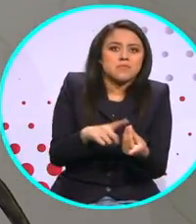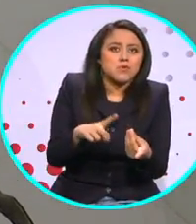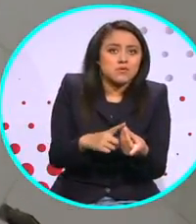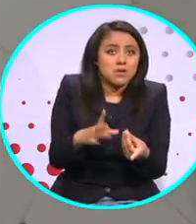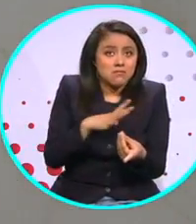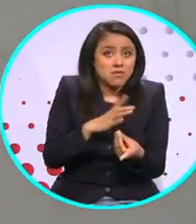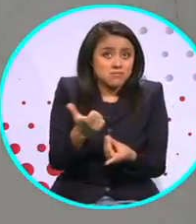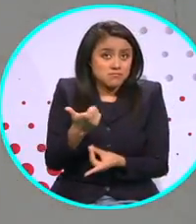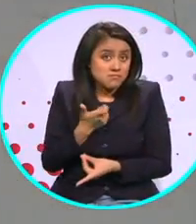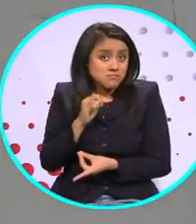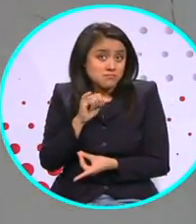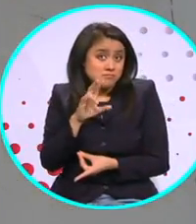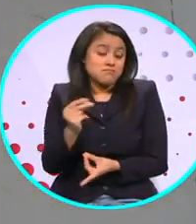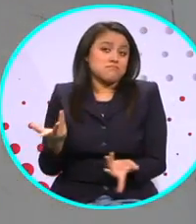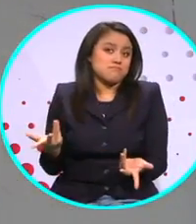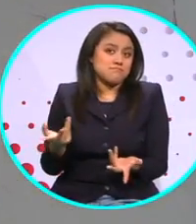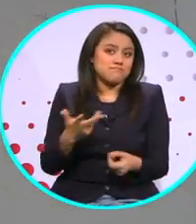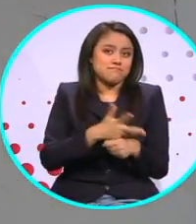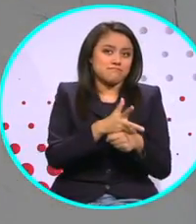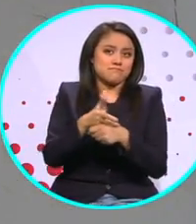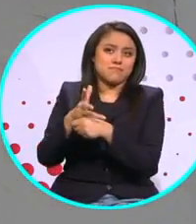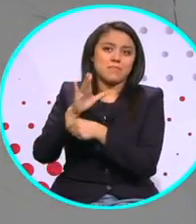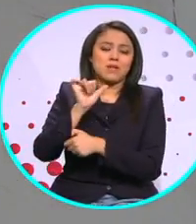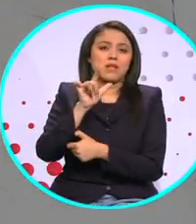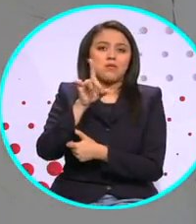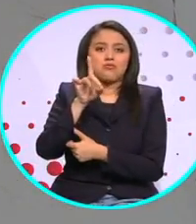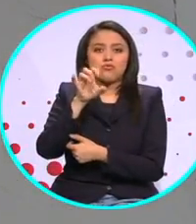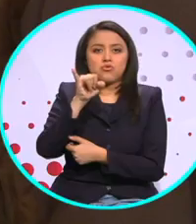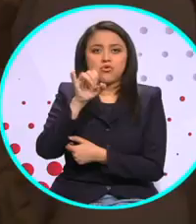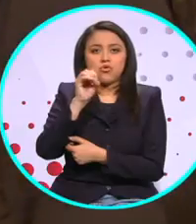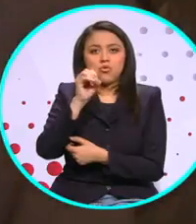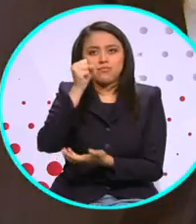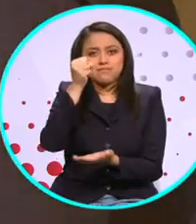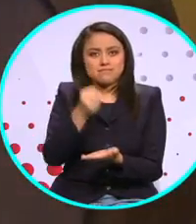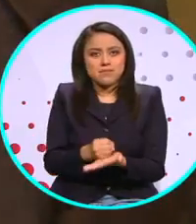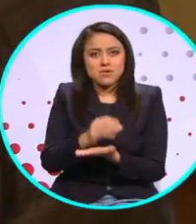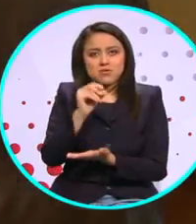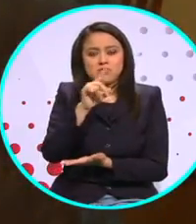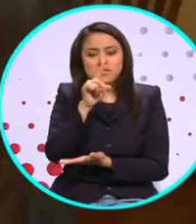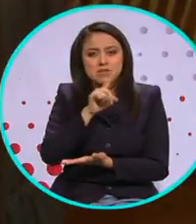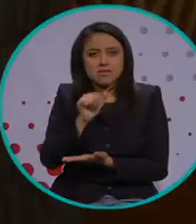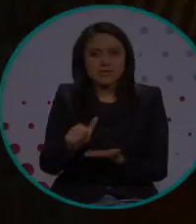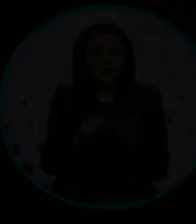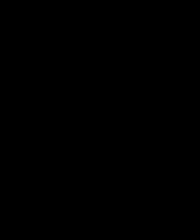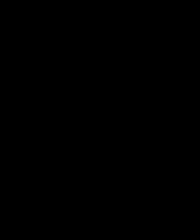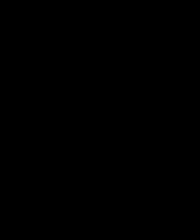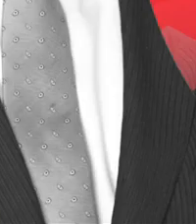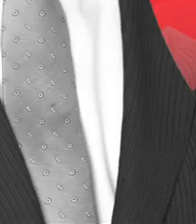fuente de ingresos. Con imágenes de Claudio Equigua, a quien corresponda, Constanza Blanco.